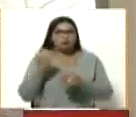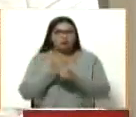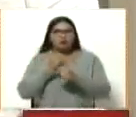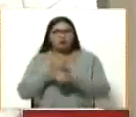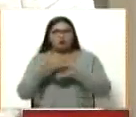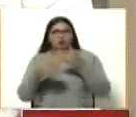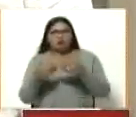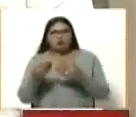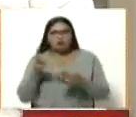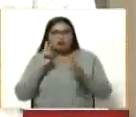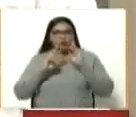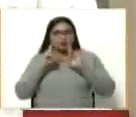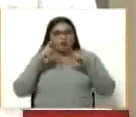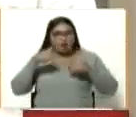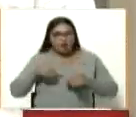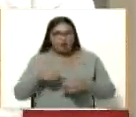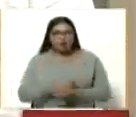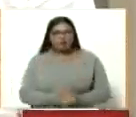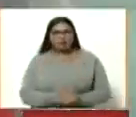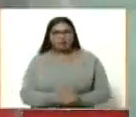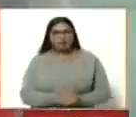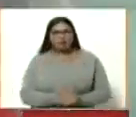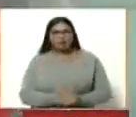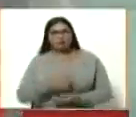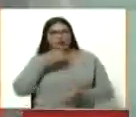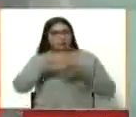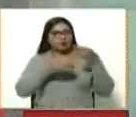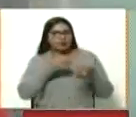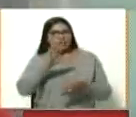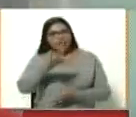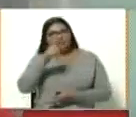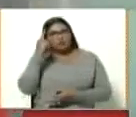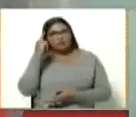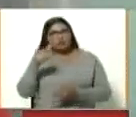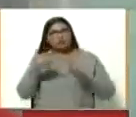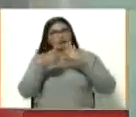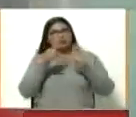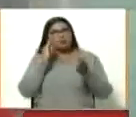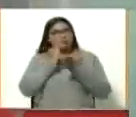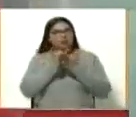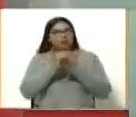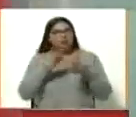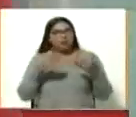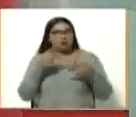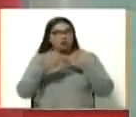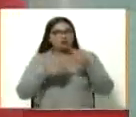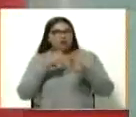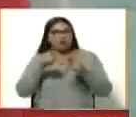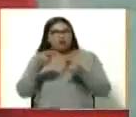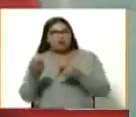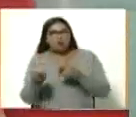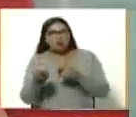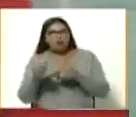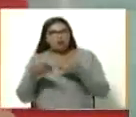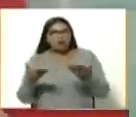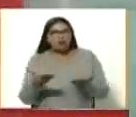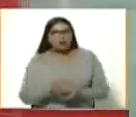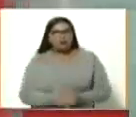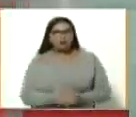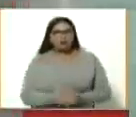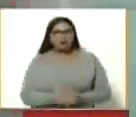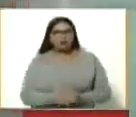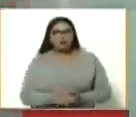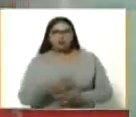él tiene inmunidad diplomática. Nos habla que durante estos 5 días se van a presentar las pruebas. ¿Cuál es ese proceso? Luego de allí, ¿qué viene?